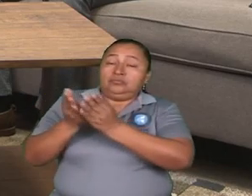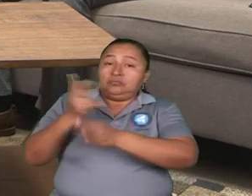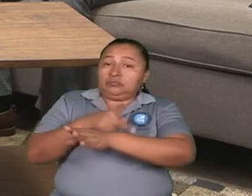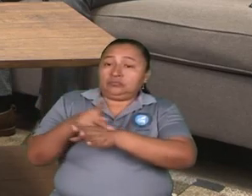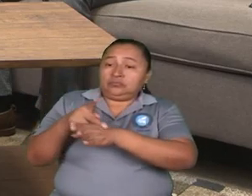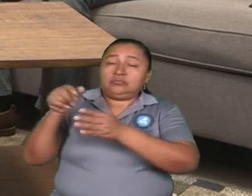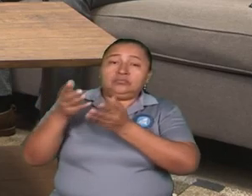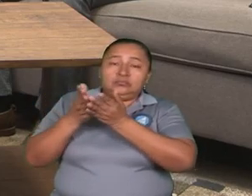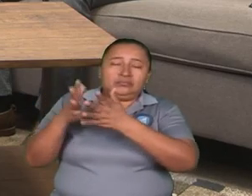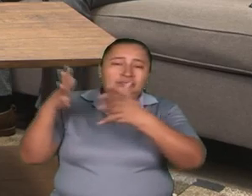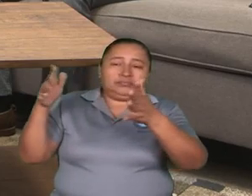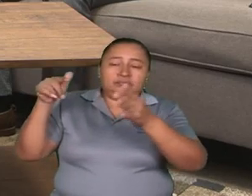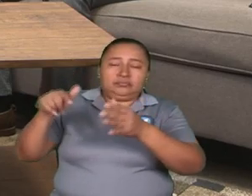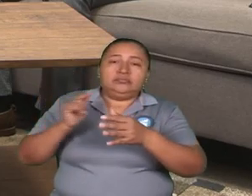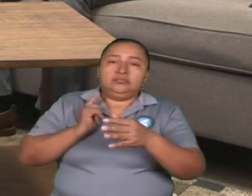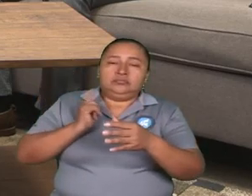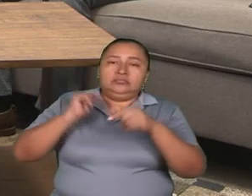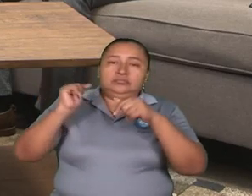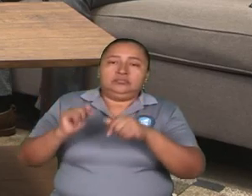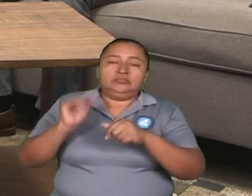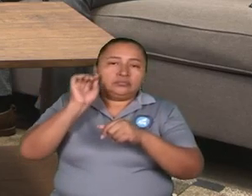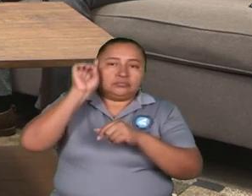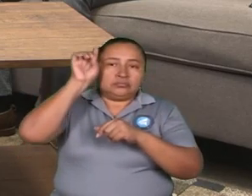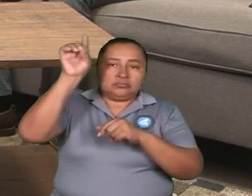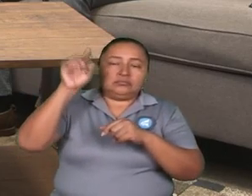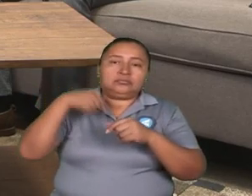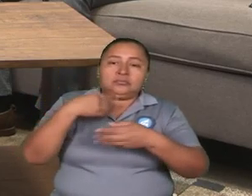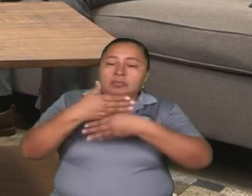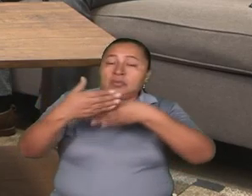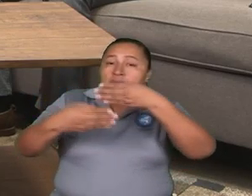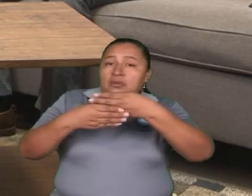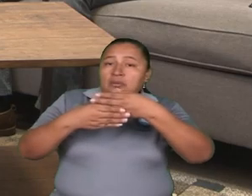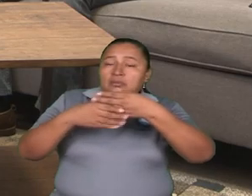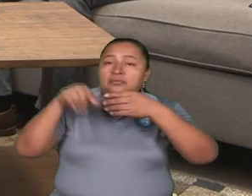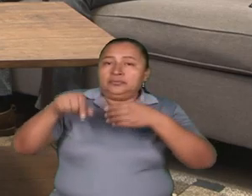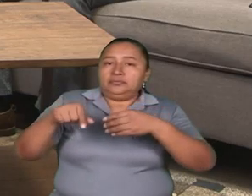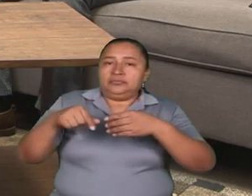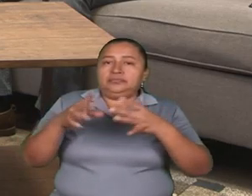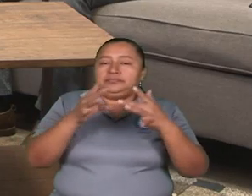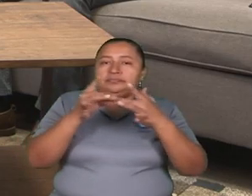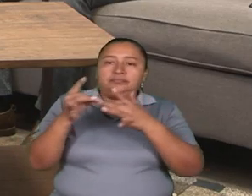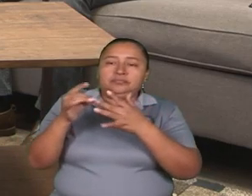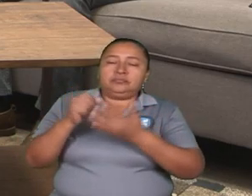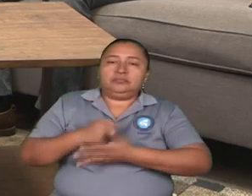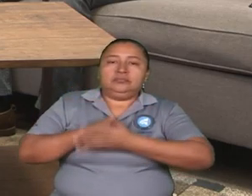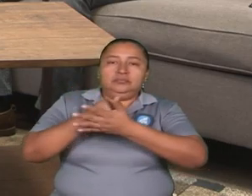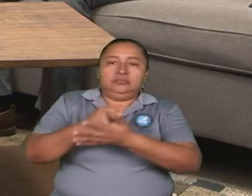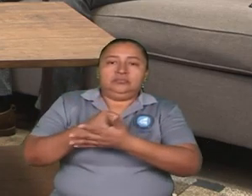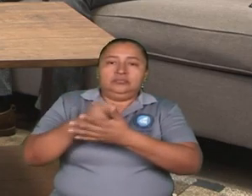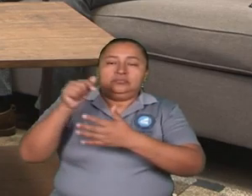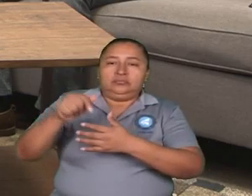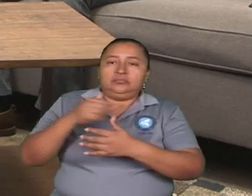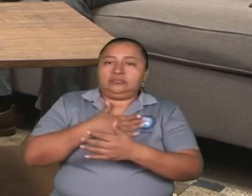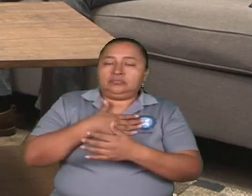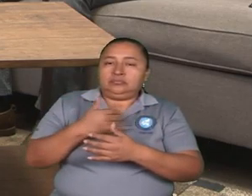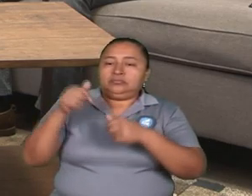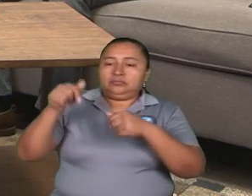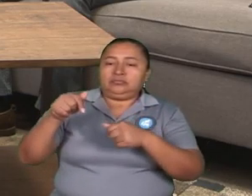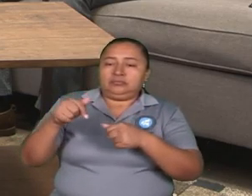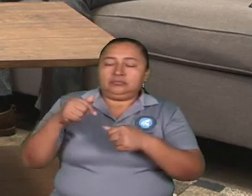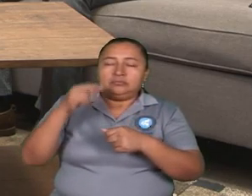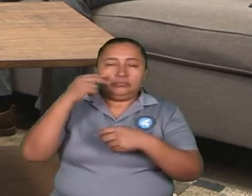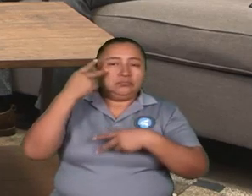vaya, muéstrenme. Entonces ahí está el taxi o el microbús que va a estar ahí, que la va a hacer un recorrido en el